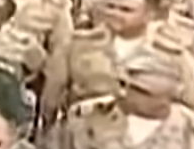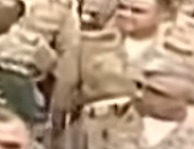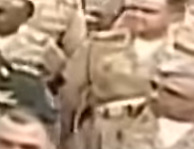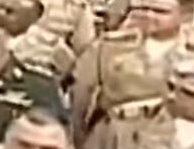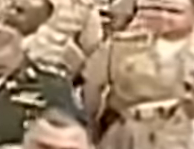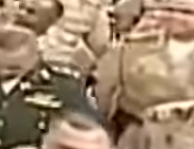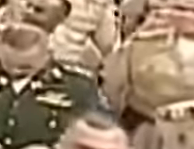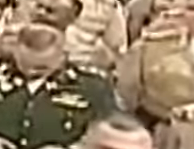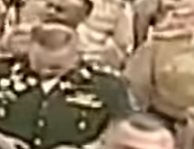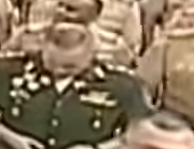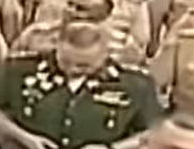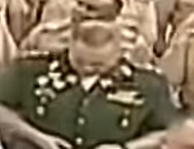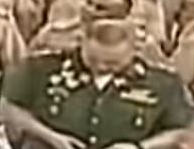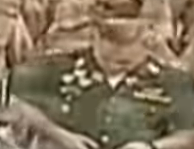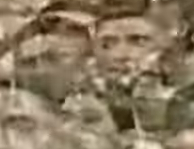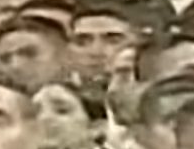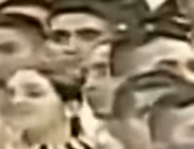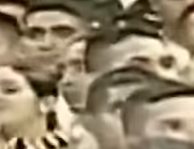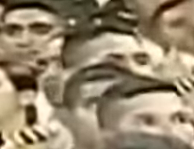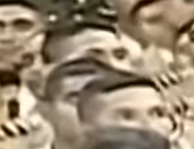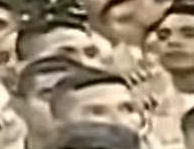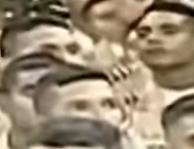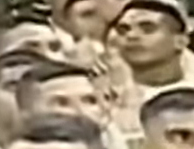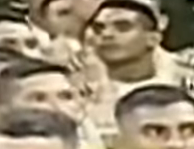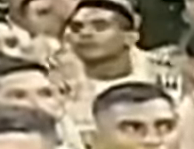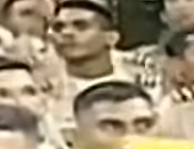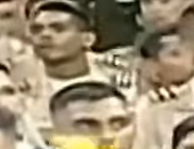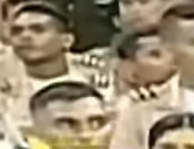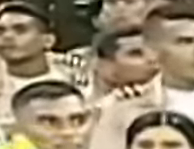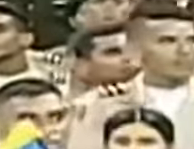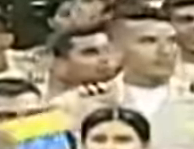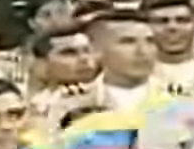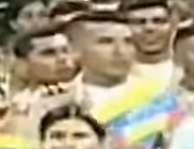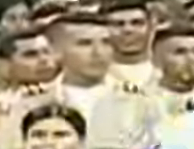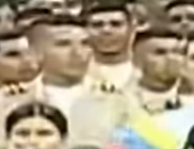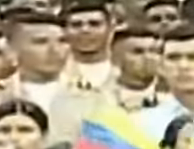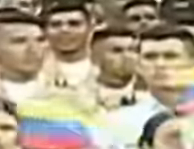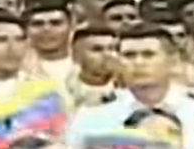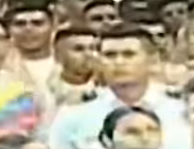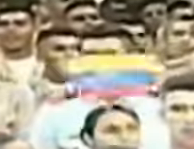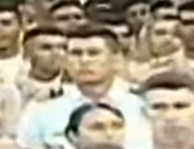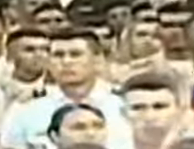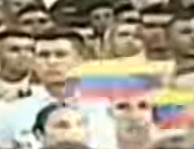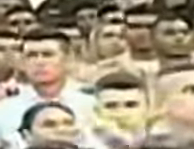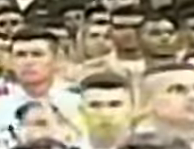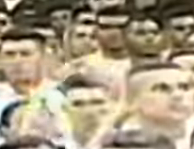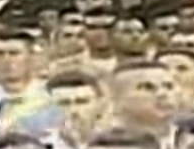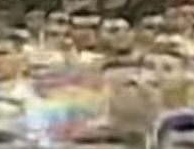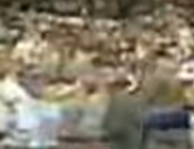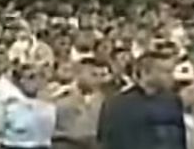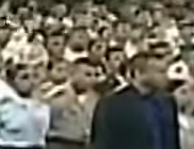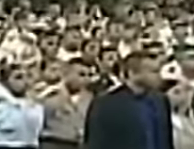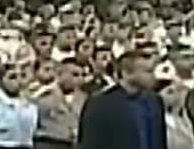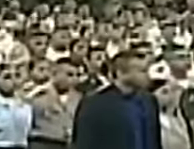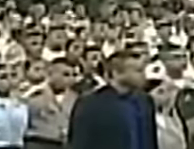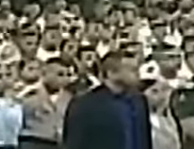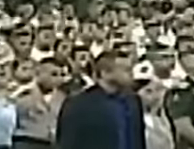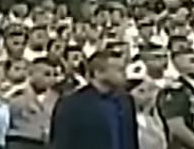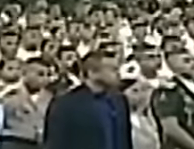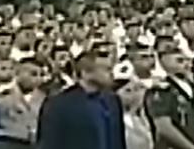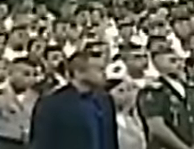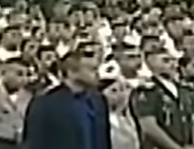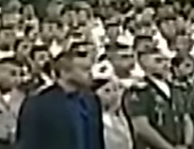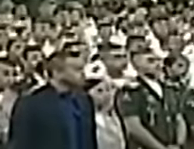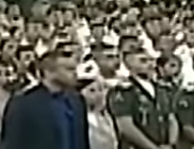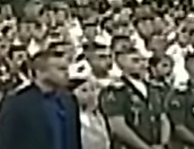para emprender mi camino y hasta estudiar con honor la carrera de las armas. Yo llamo esta profesión como me enseñaste